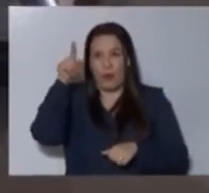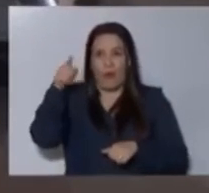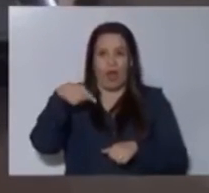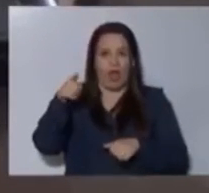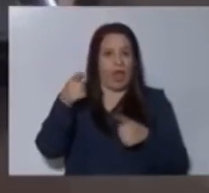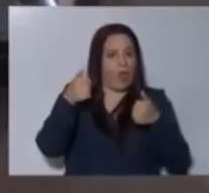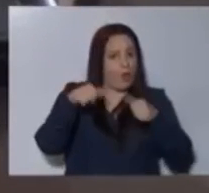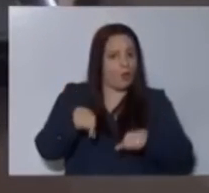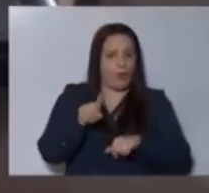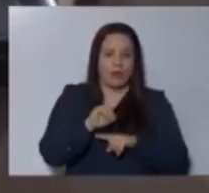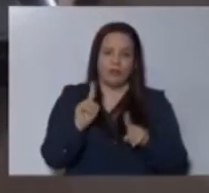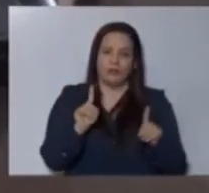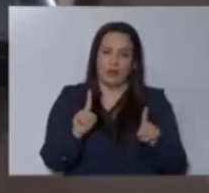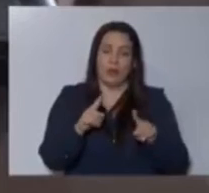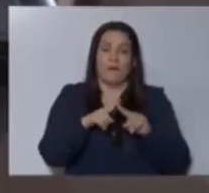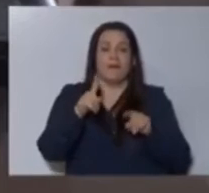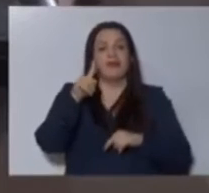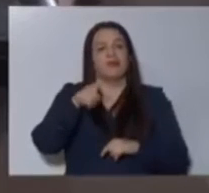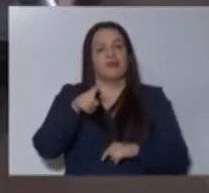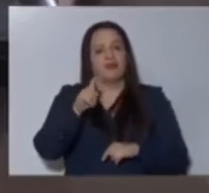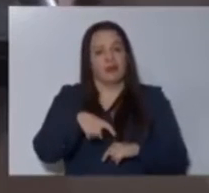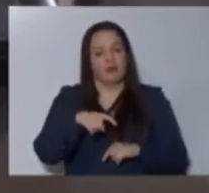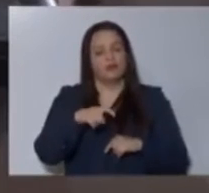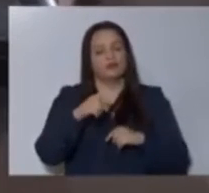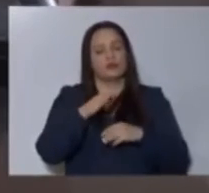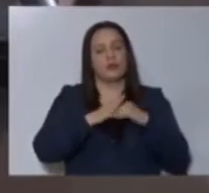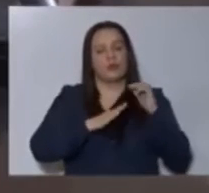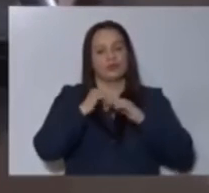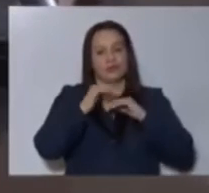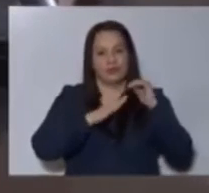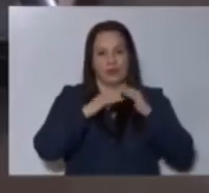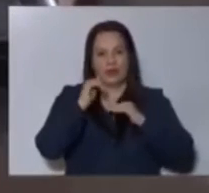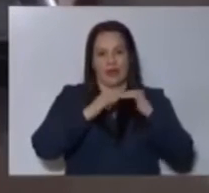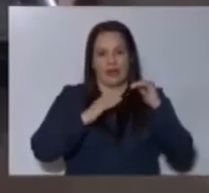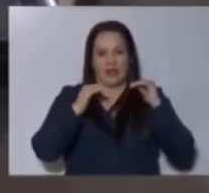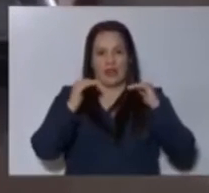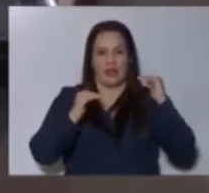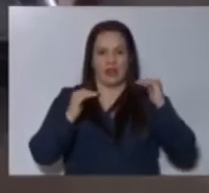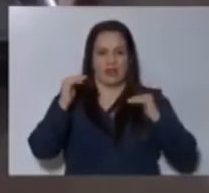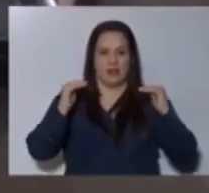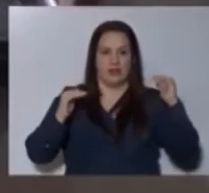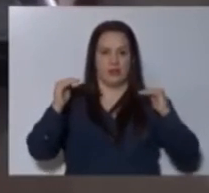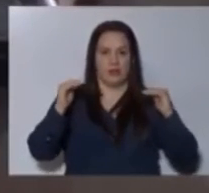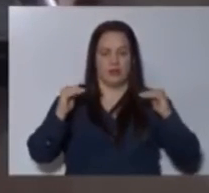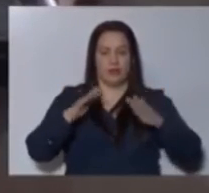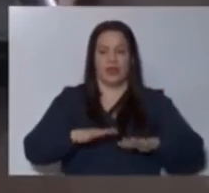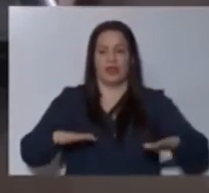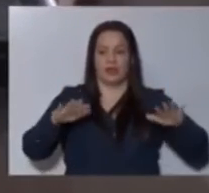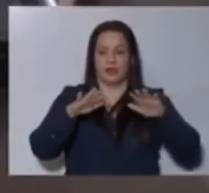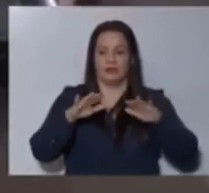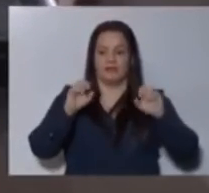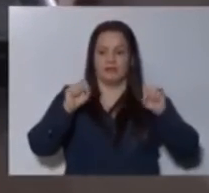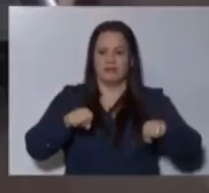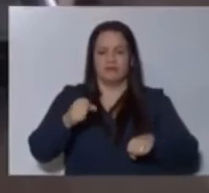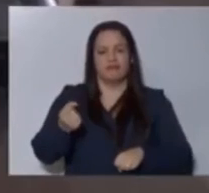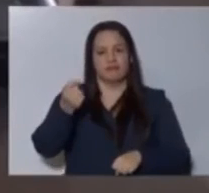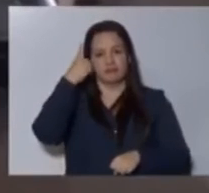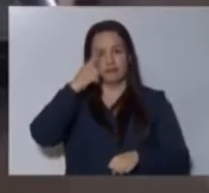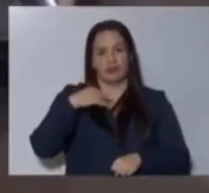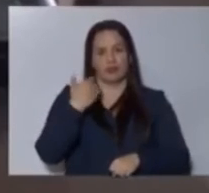tenerlo claro, debemos construir equilibrios. En este contexto, espero que podamos entender que nuestro